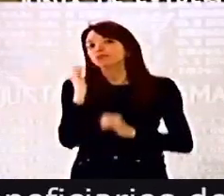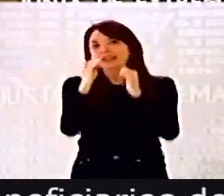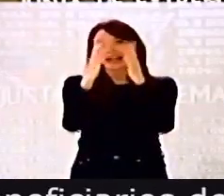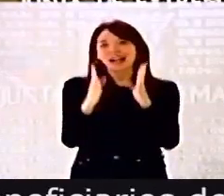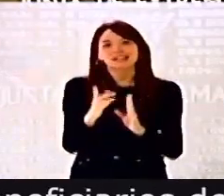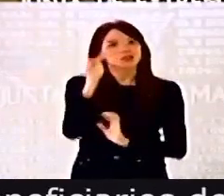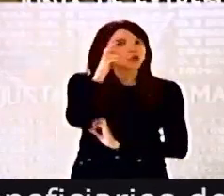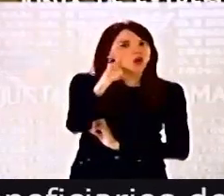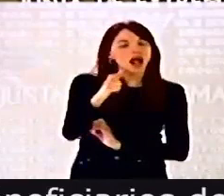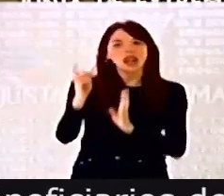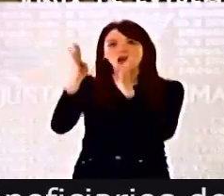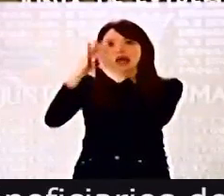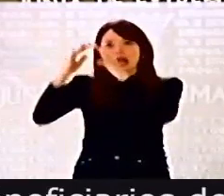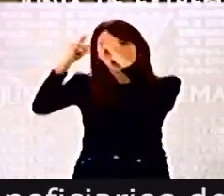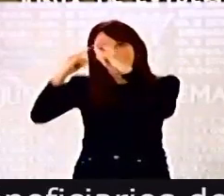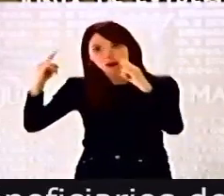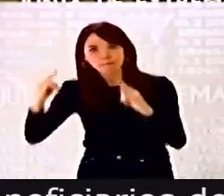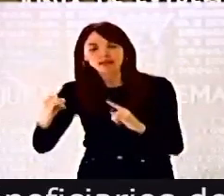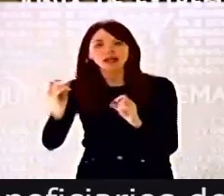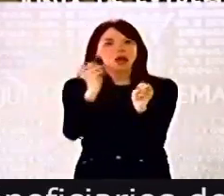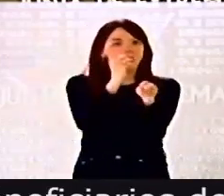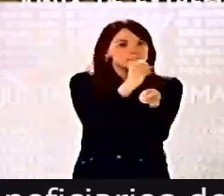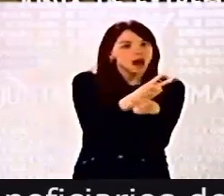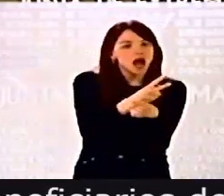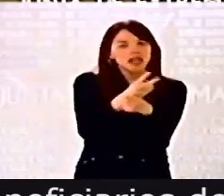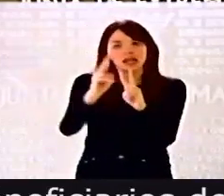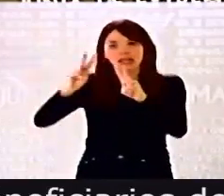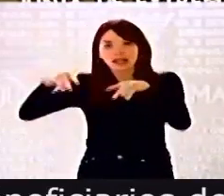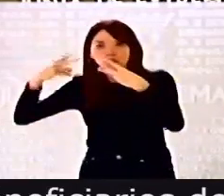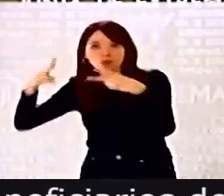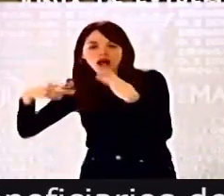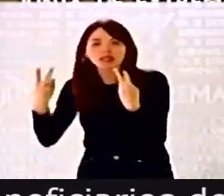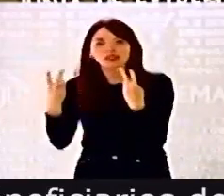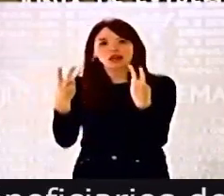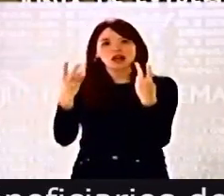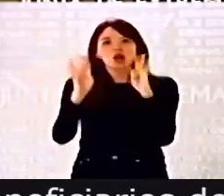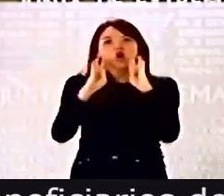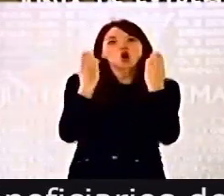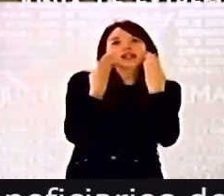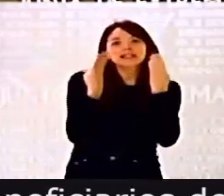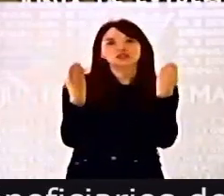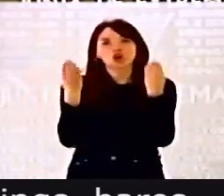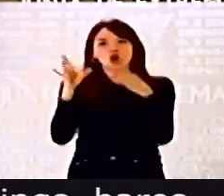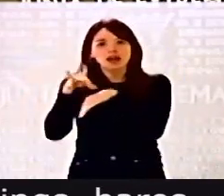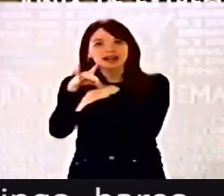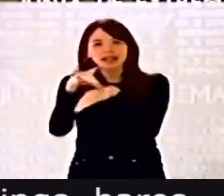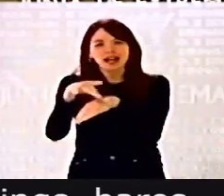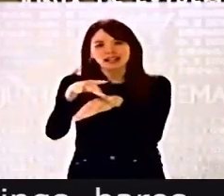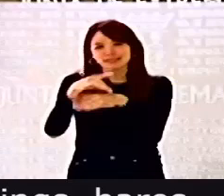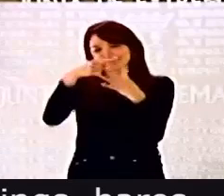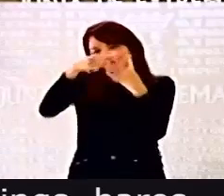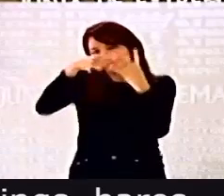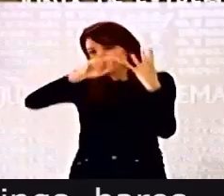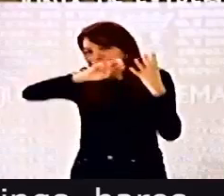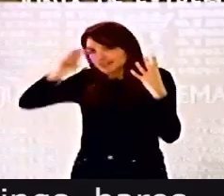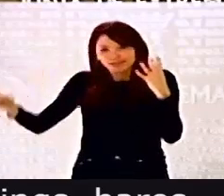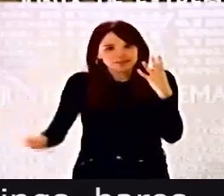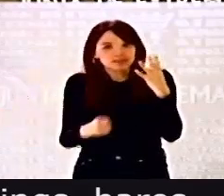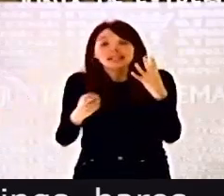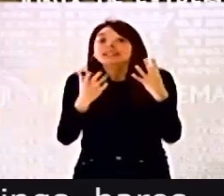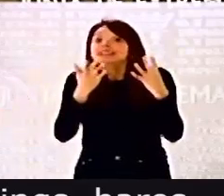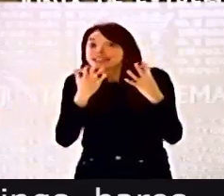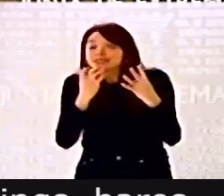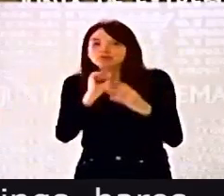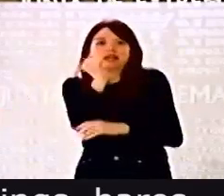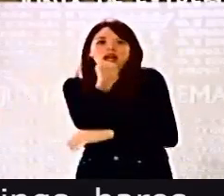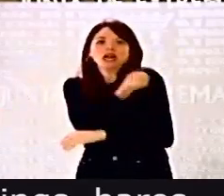rurales, camping, bares, restaurantes, guías, organizadores de congresos, etcétera, que se encuentren inscritos en el Registro General de